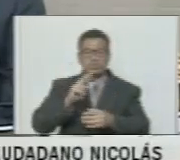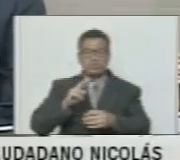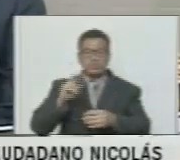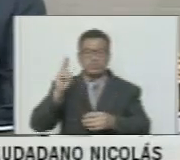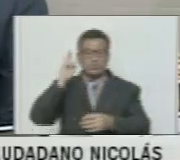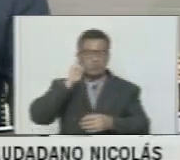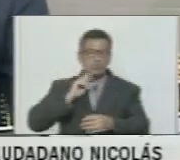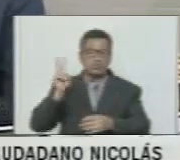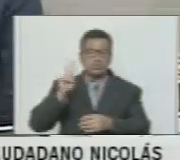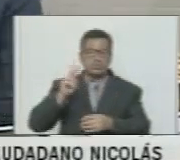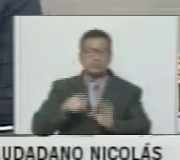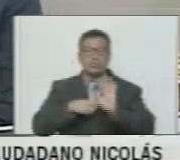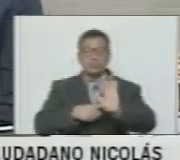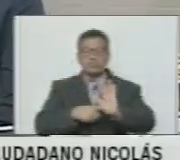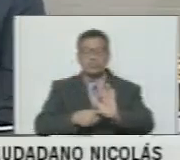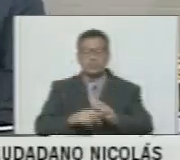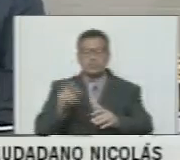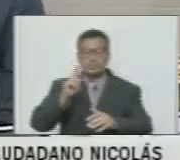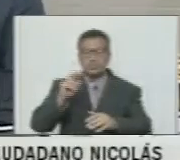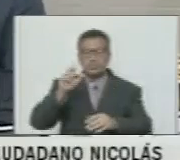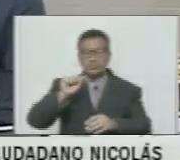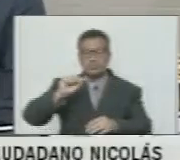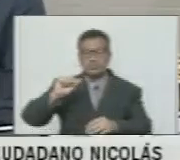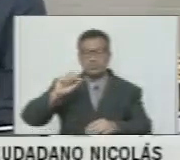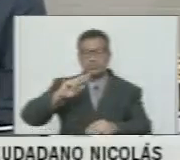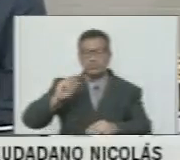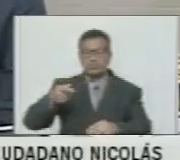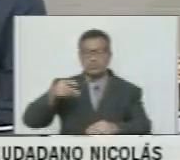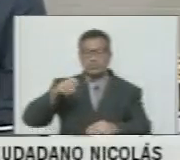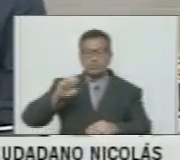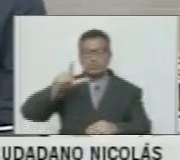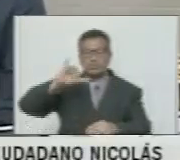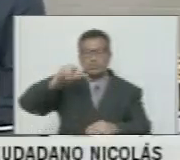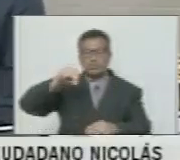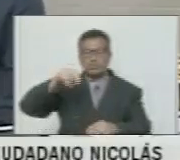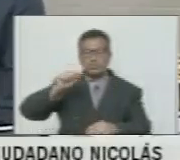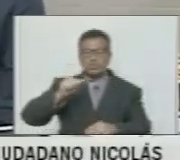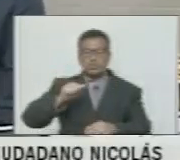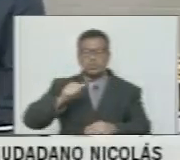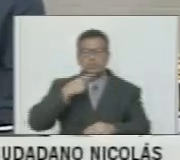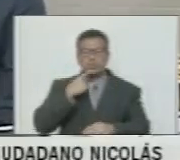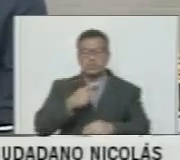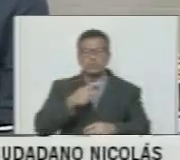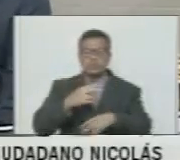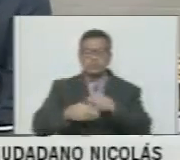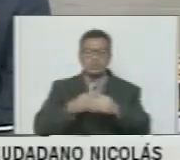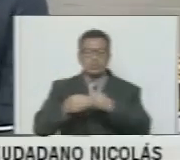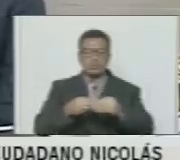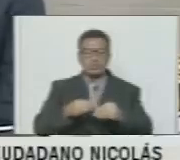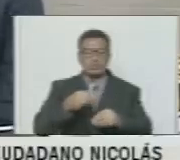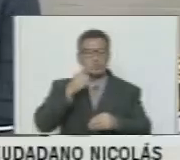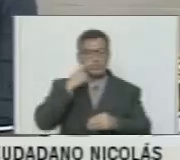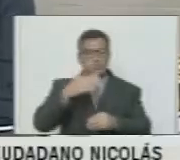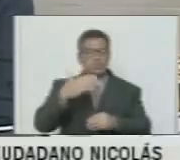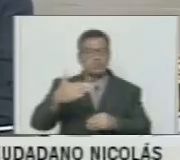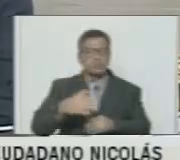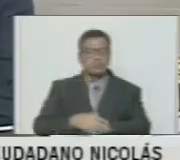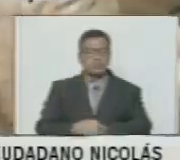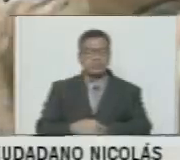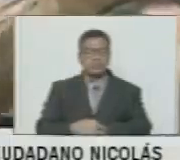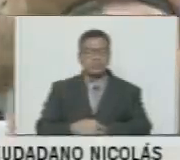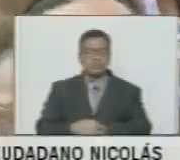la República Bolivariana de Venezuela ante la República Argelina Democrática y Popular, sírvanse manifestarlo con la señal